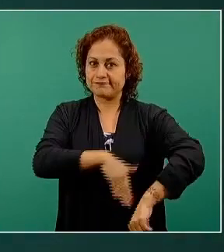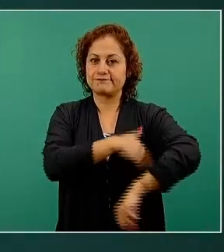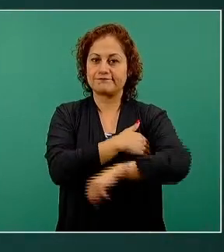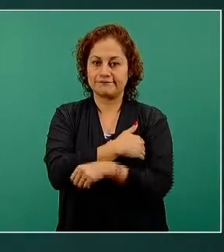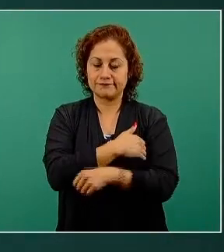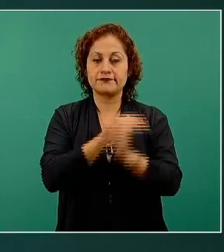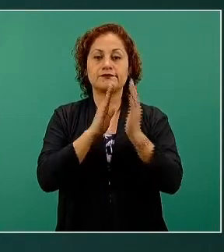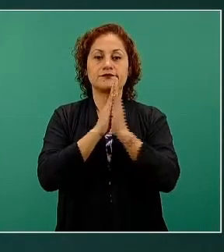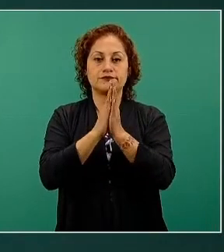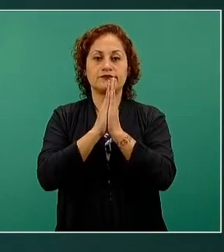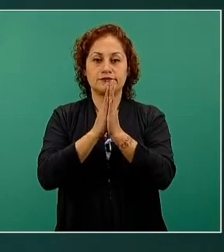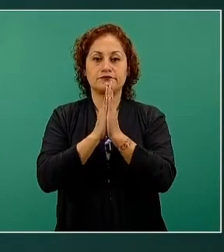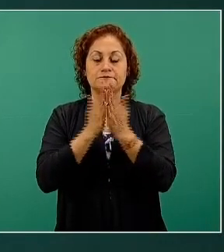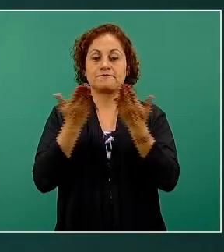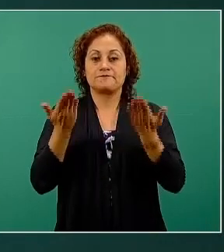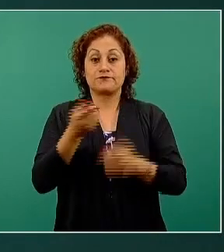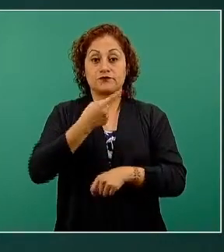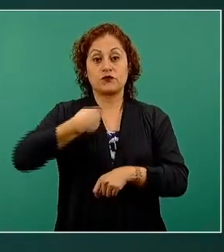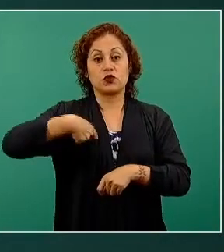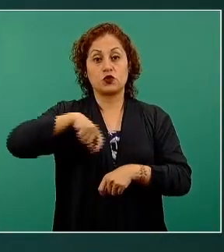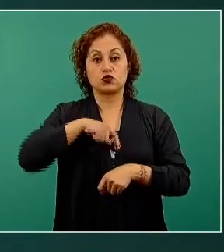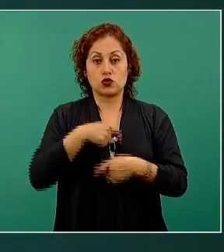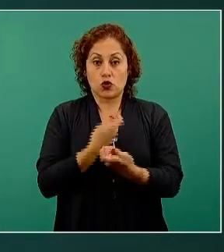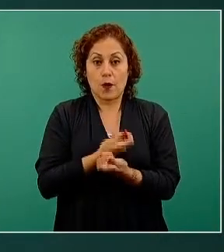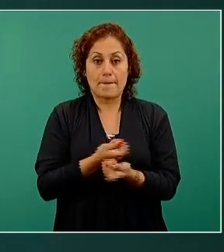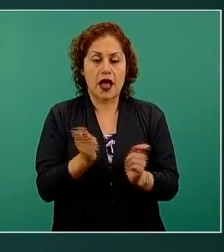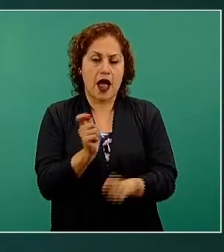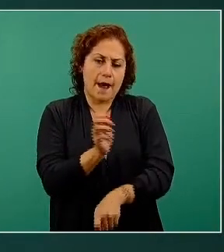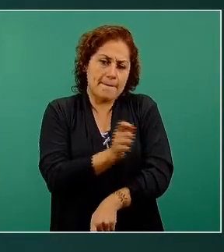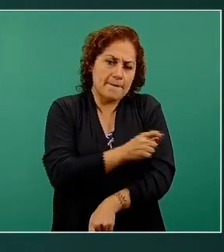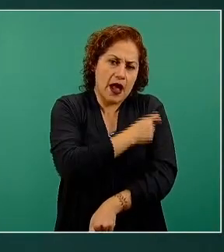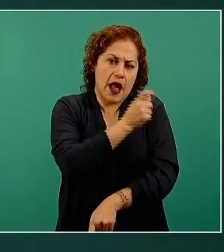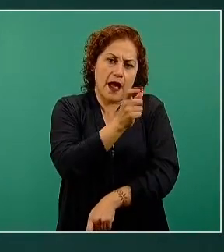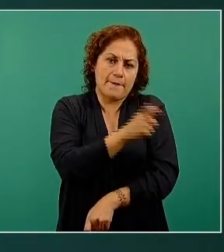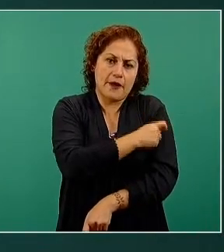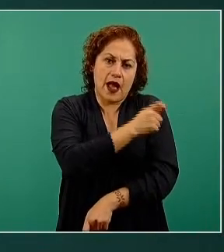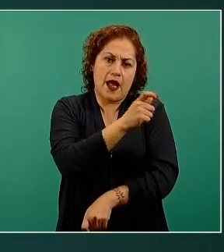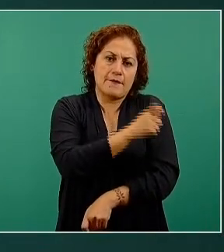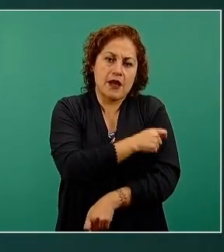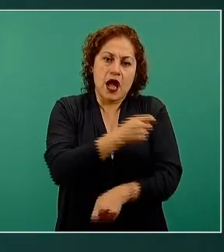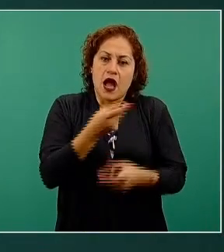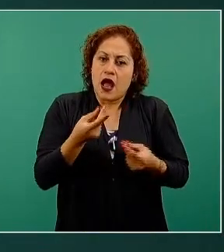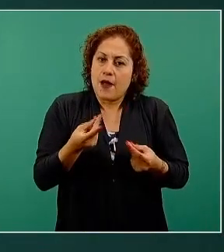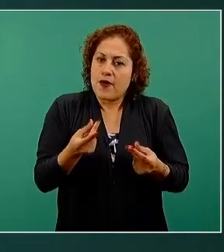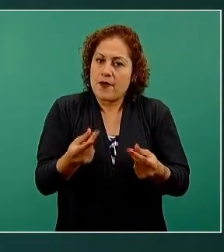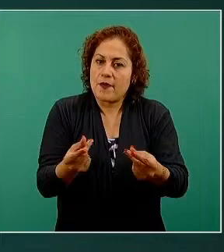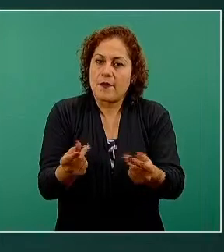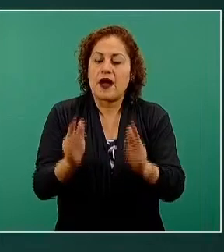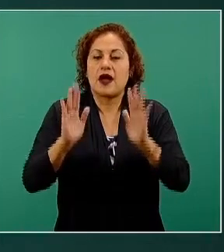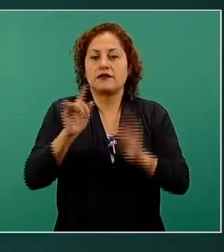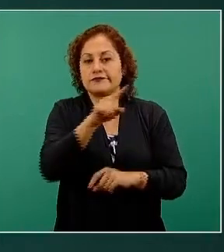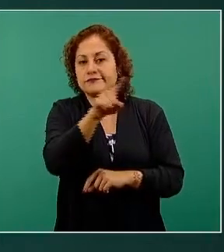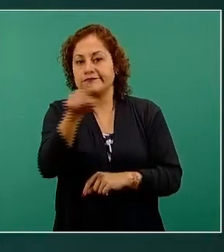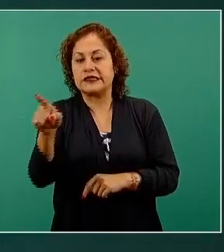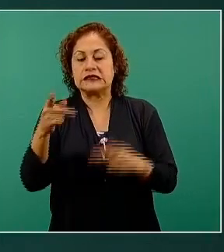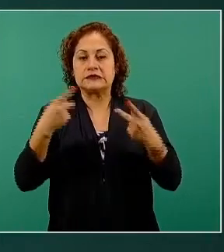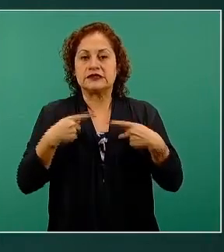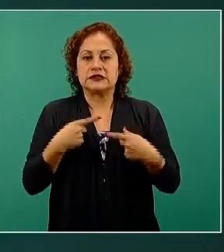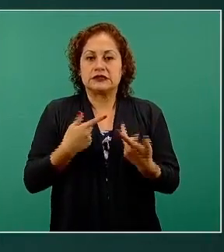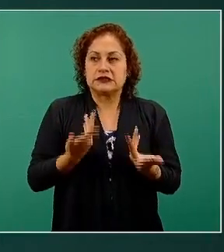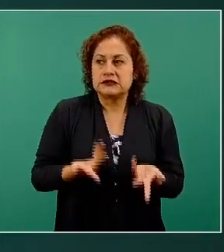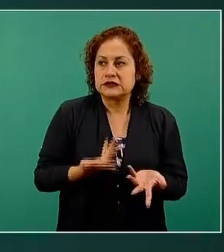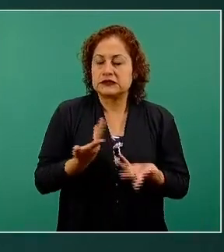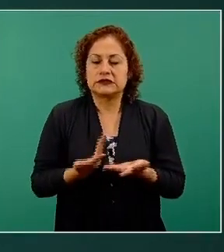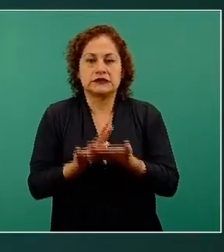cada vez estamos yendo más rápido, y sin embargo, pues la gente sigue con la angustia de decir ¿cuándo va a llegar? ¿Cuándo va a llegar? Y